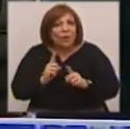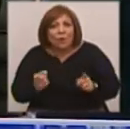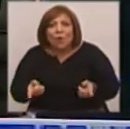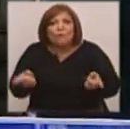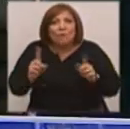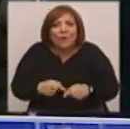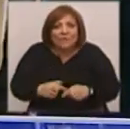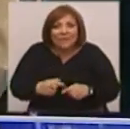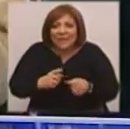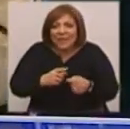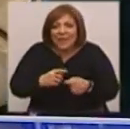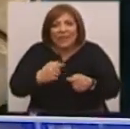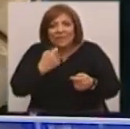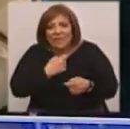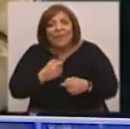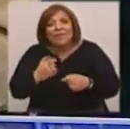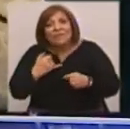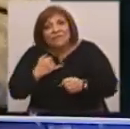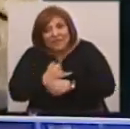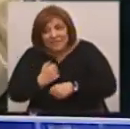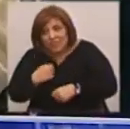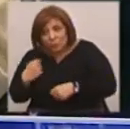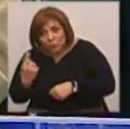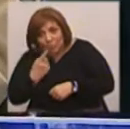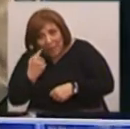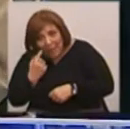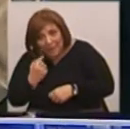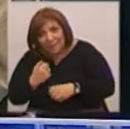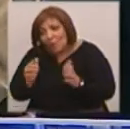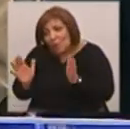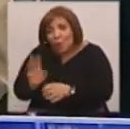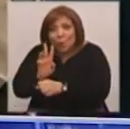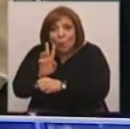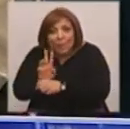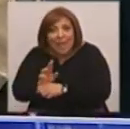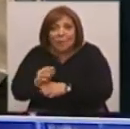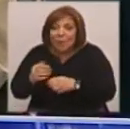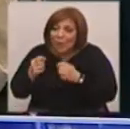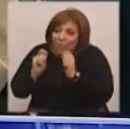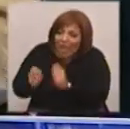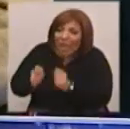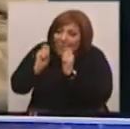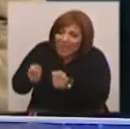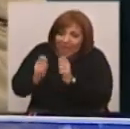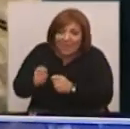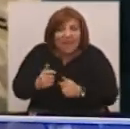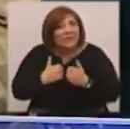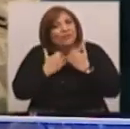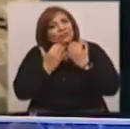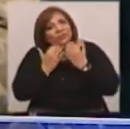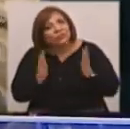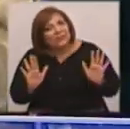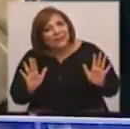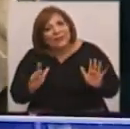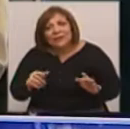engancharse. Quizás fallamos los padres que sobreprotegemos a esa Claro. generación. No sé, nos encontramos con una sociedad de